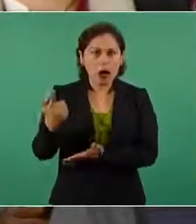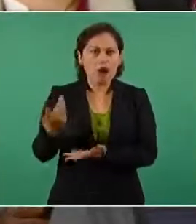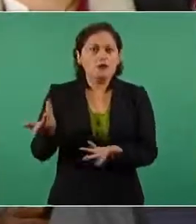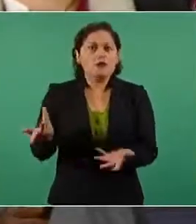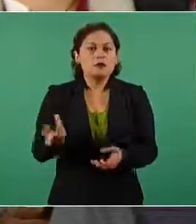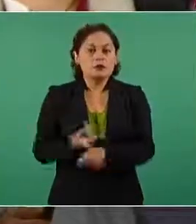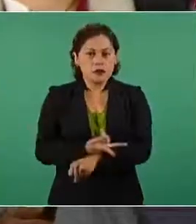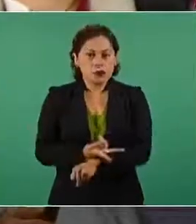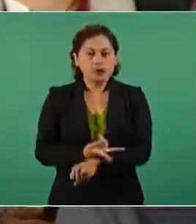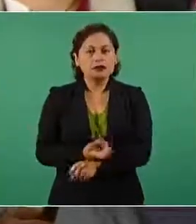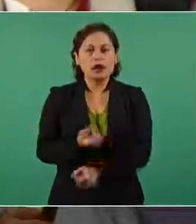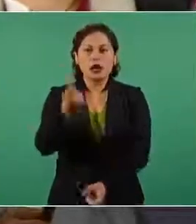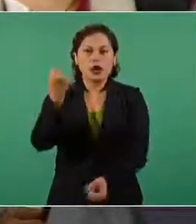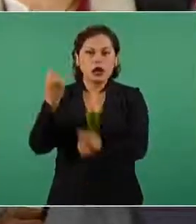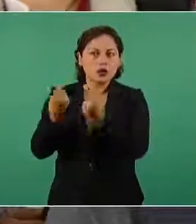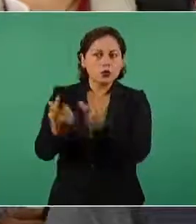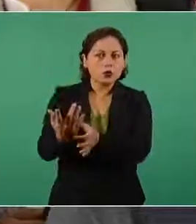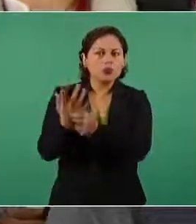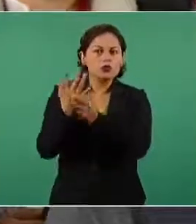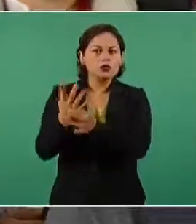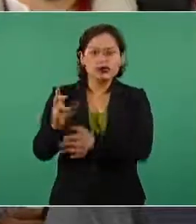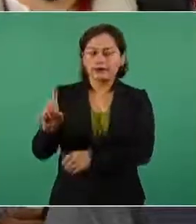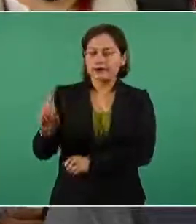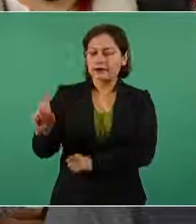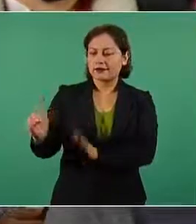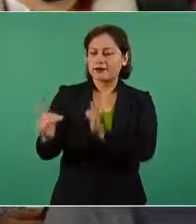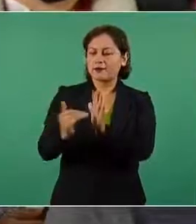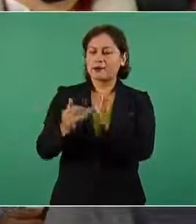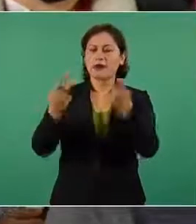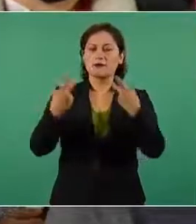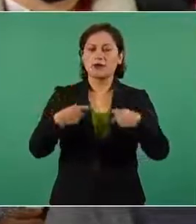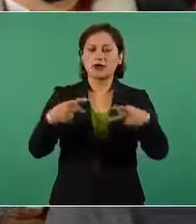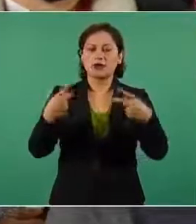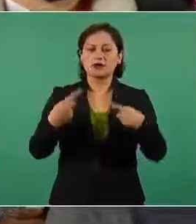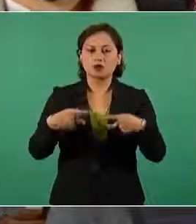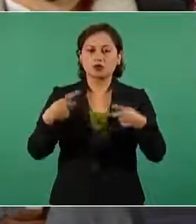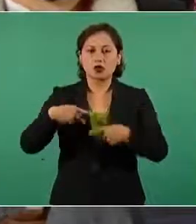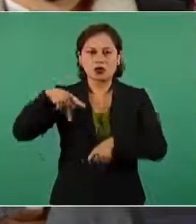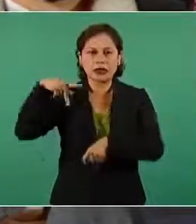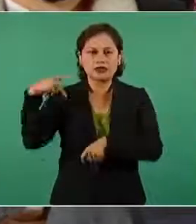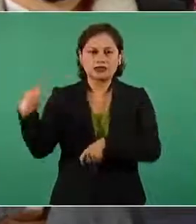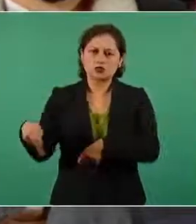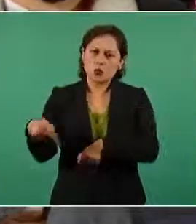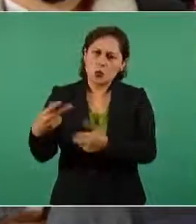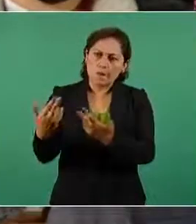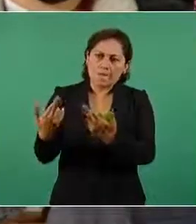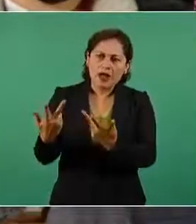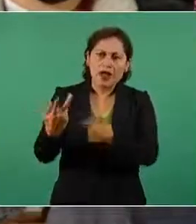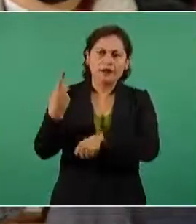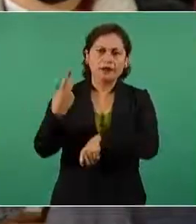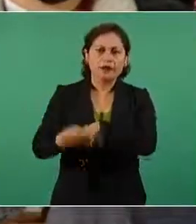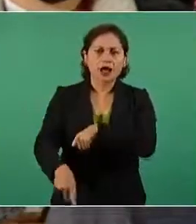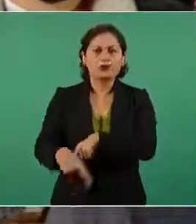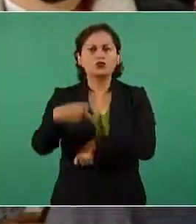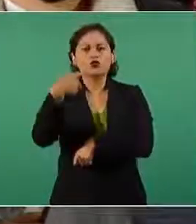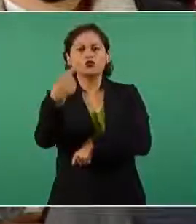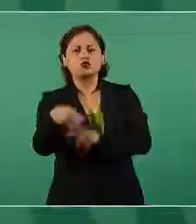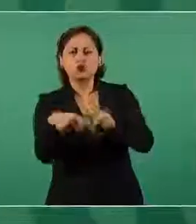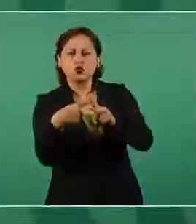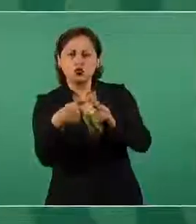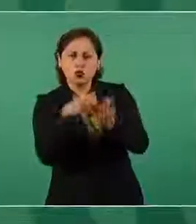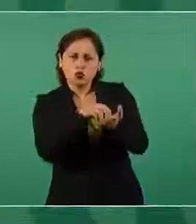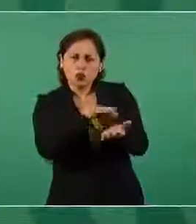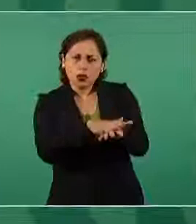Se habla de que hay más de 30 mil personas afectadas. ¿Qué número tienen ustedes o cuál es la estimación? Tenemos ya